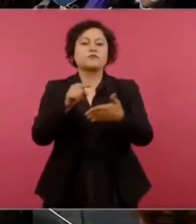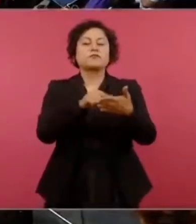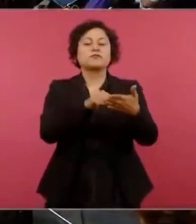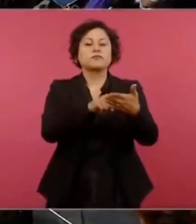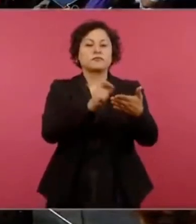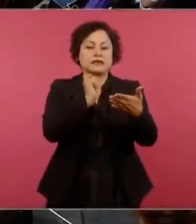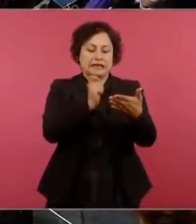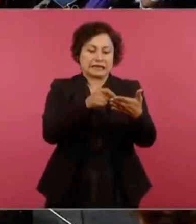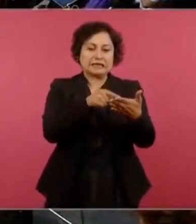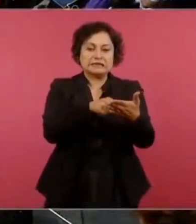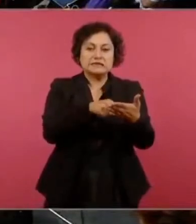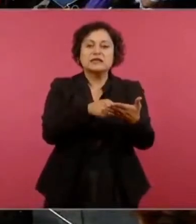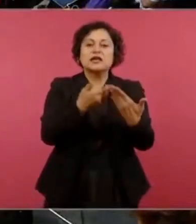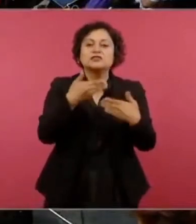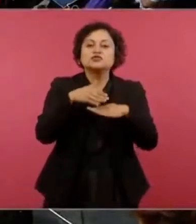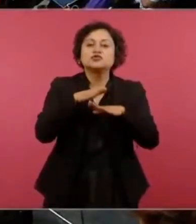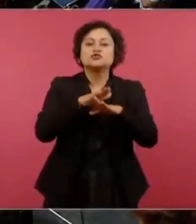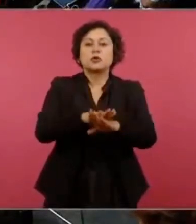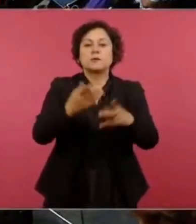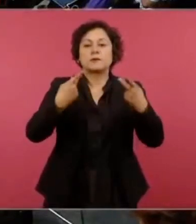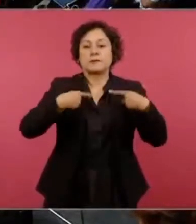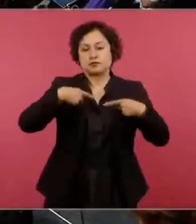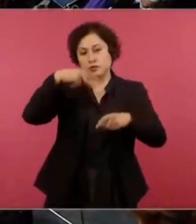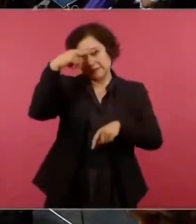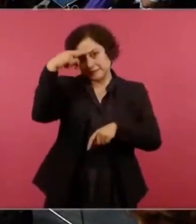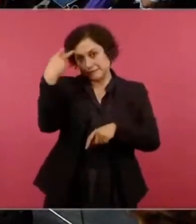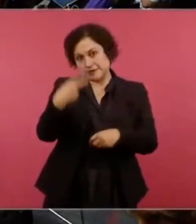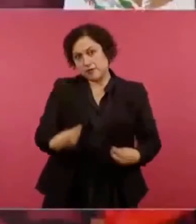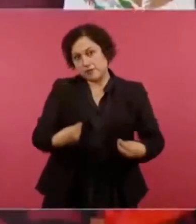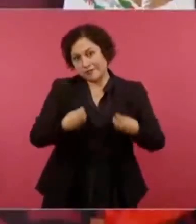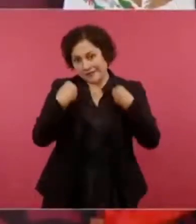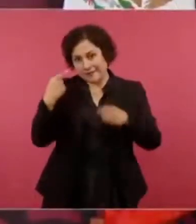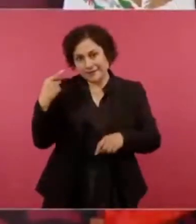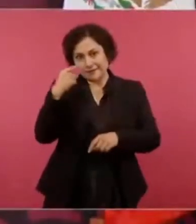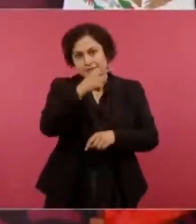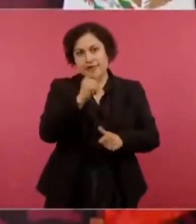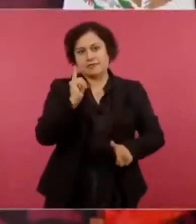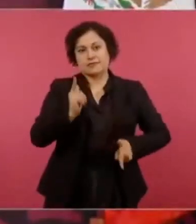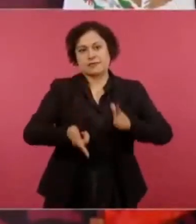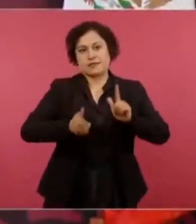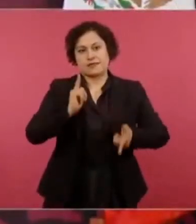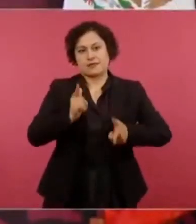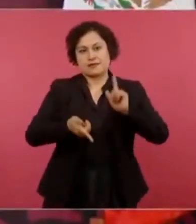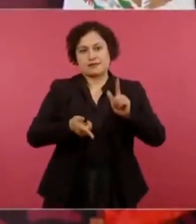Texas, que precisamente dio a conocer Jorge Ramos.